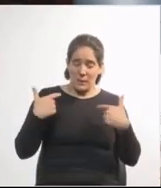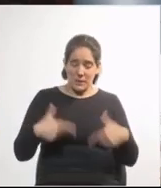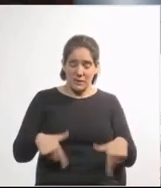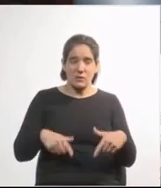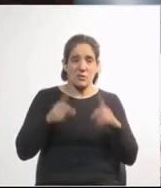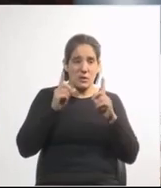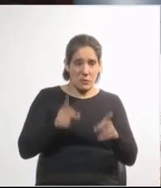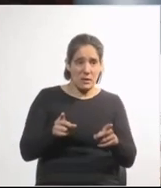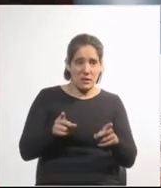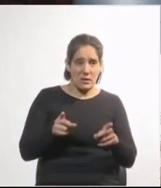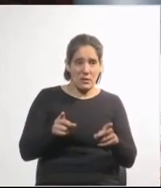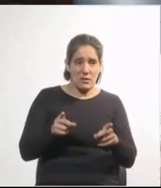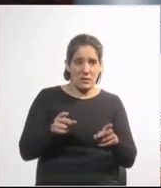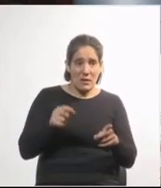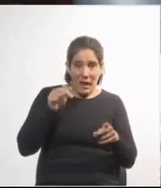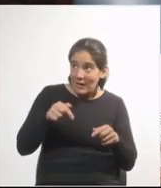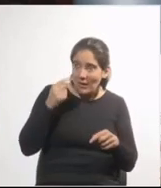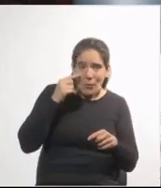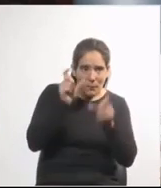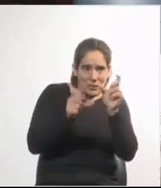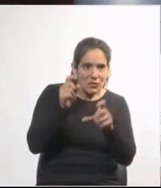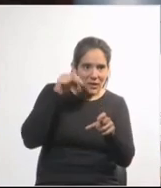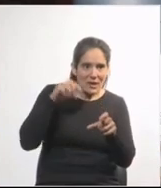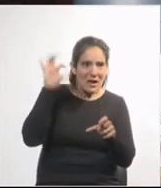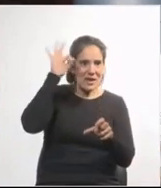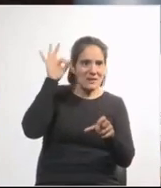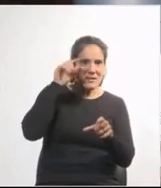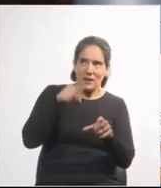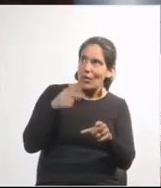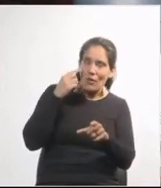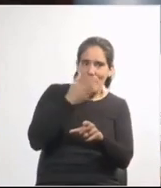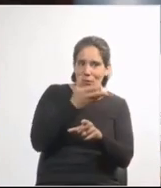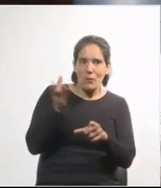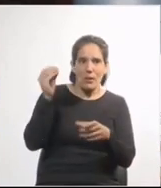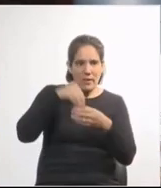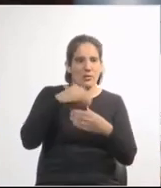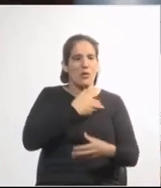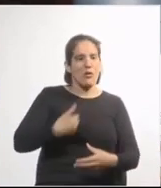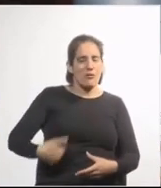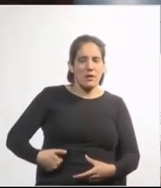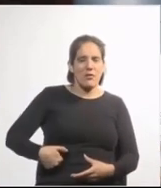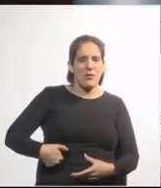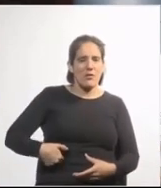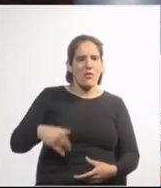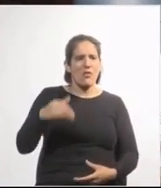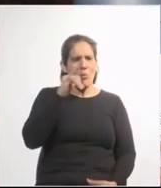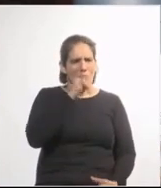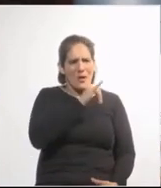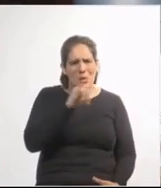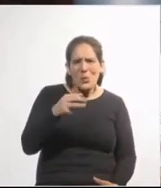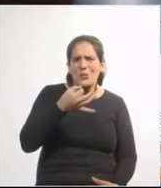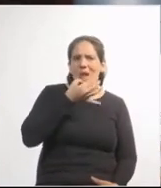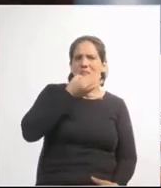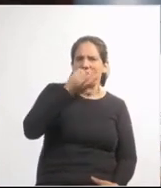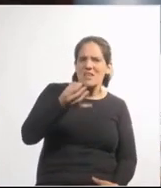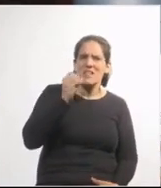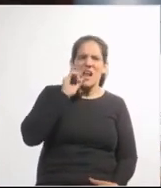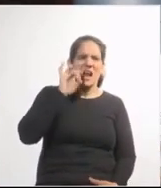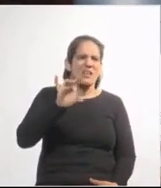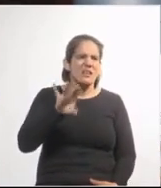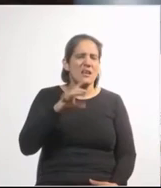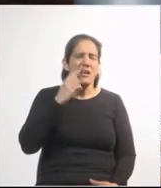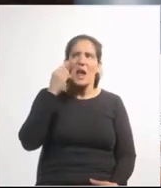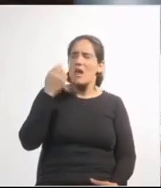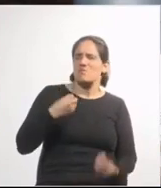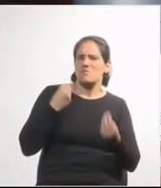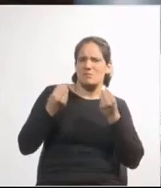vez, integrantes de este mismo cuerpo que integran el partido de gobierno, realizan declaraciones públicas criticando y